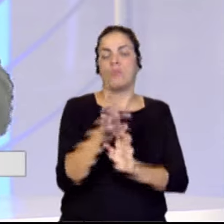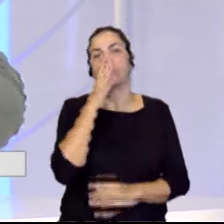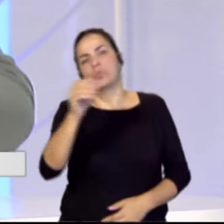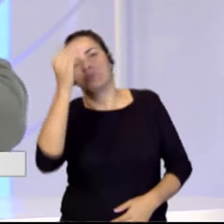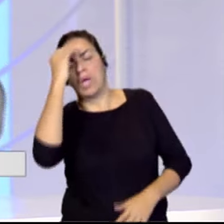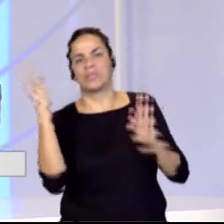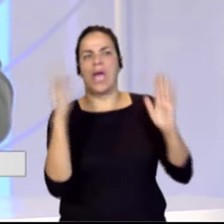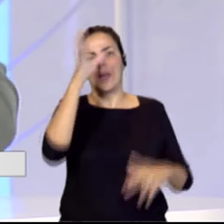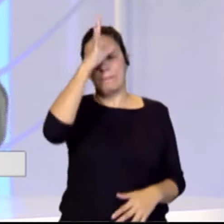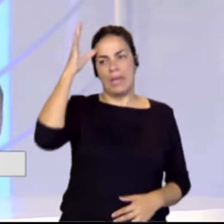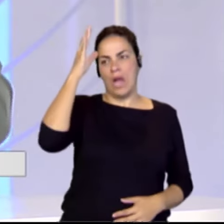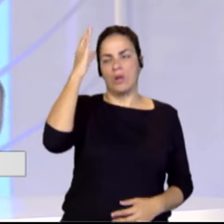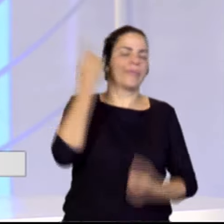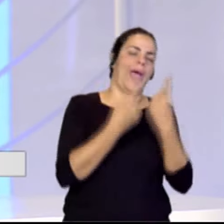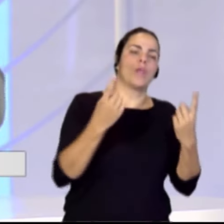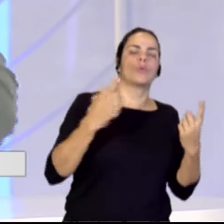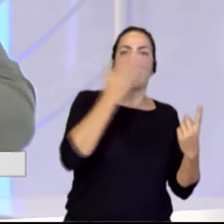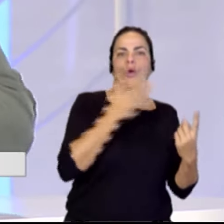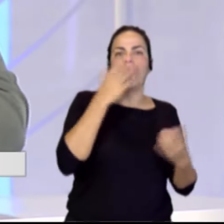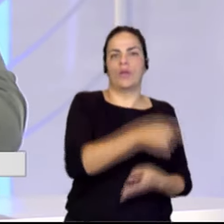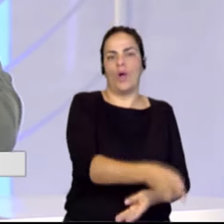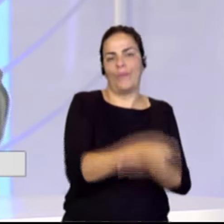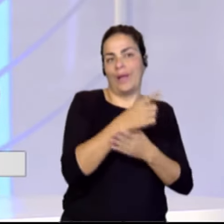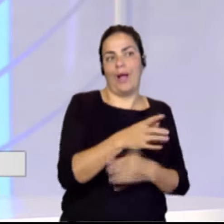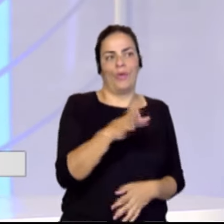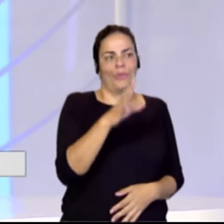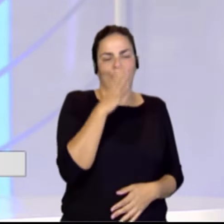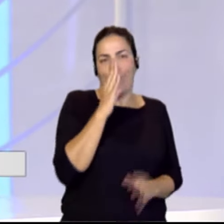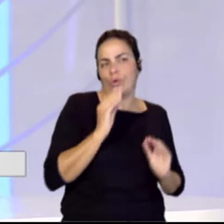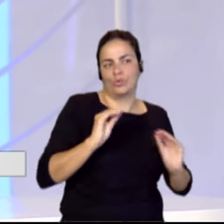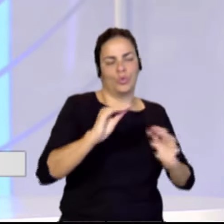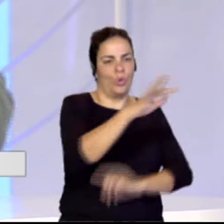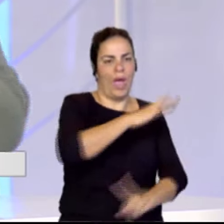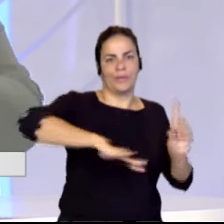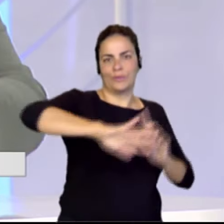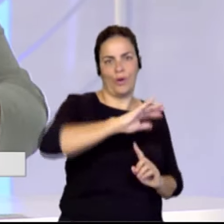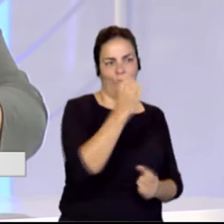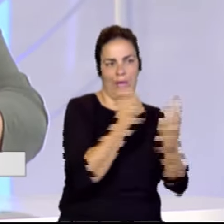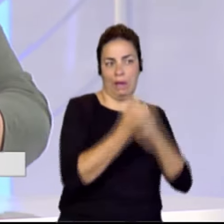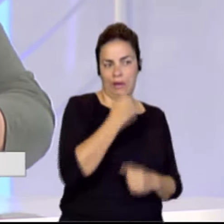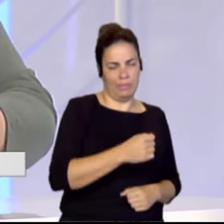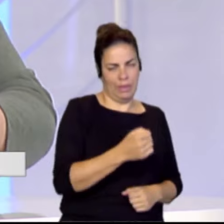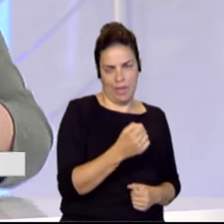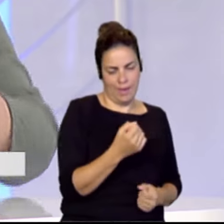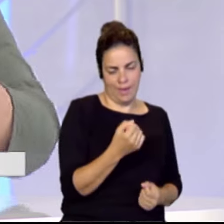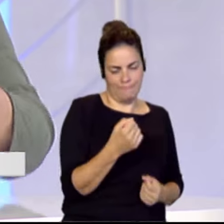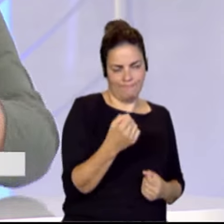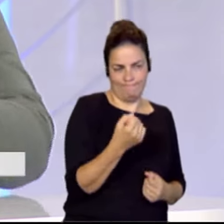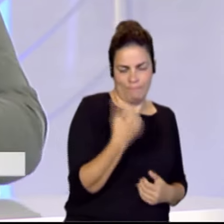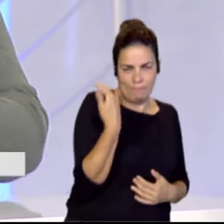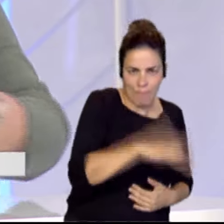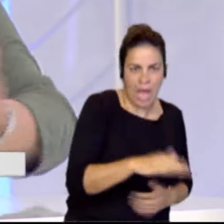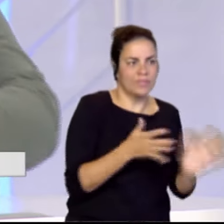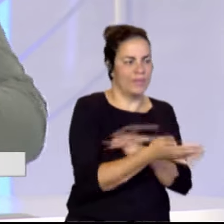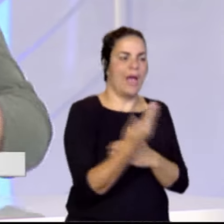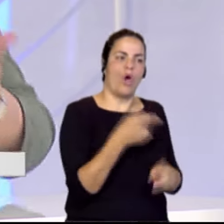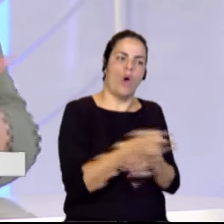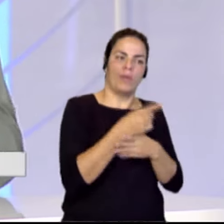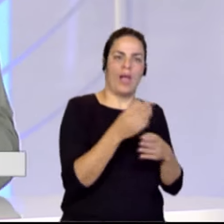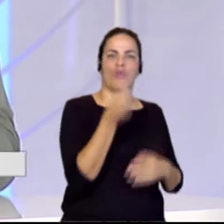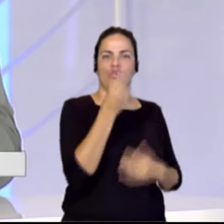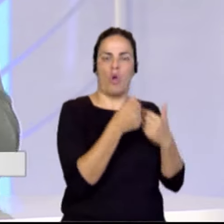los colegios que se ven obligados por penurias económicas de su entorno abrir los comedores escolares y demás realmente los colegios